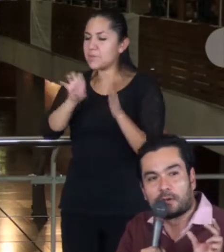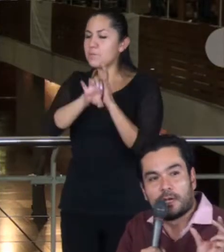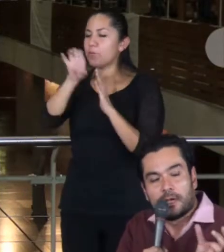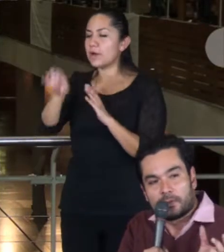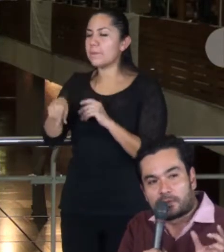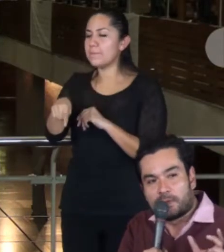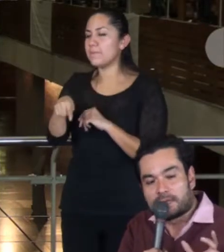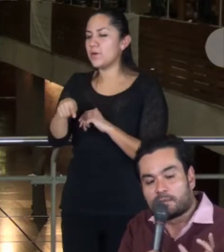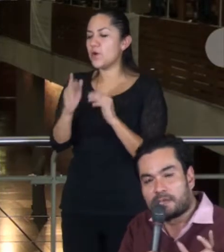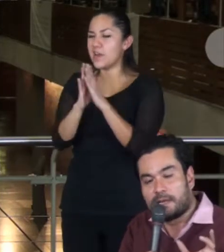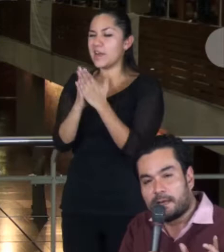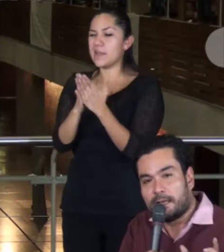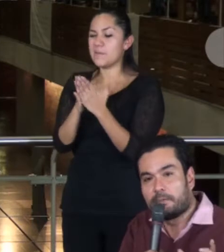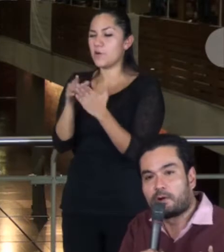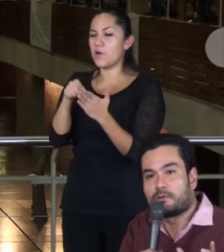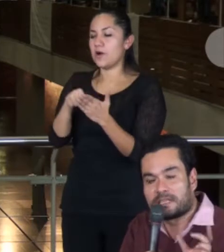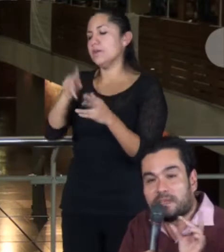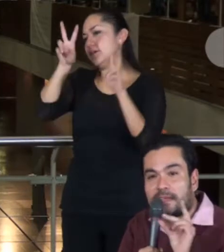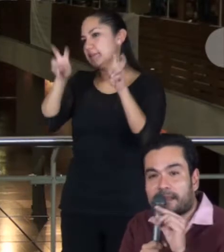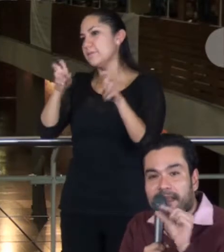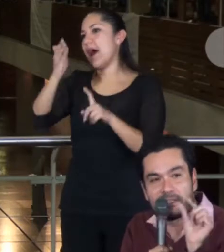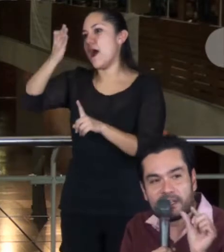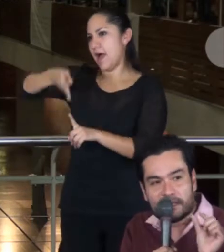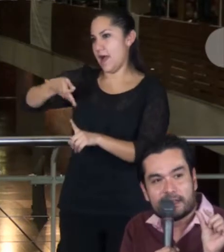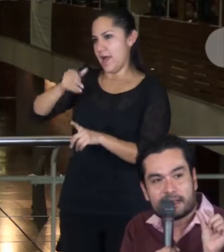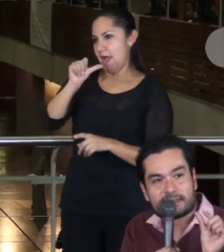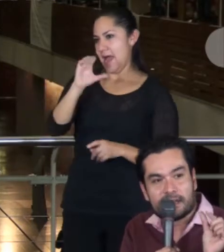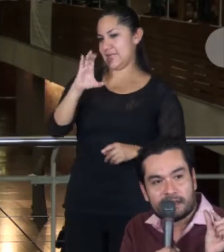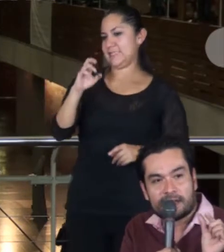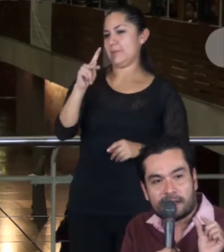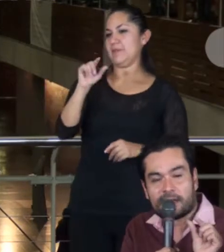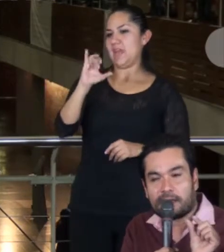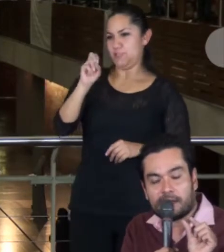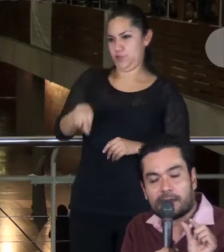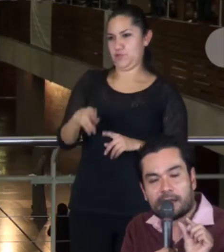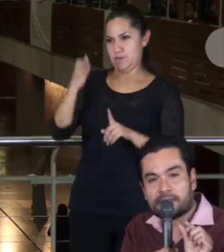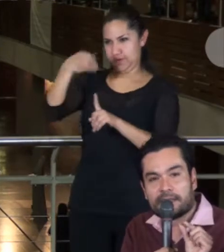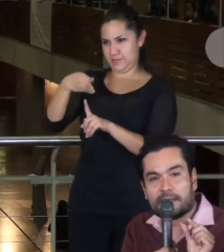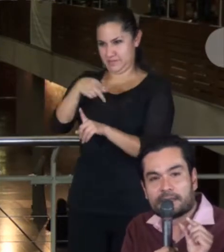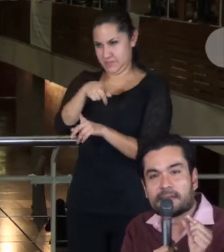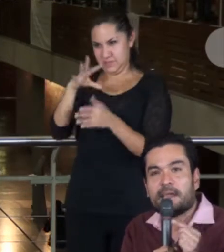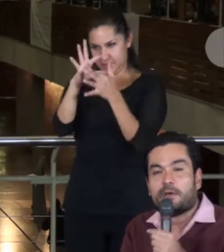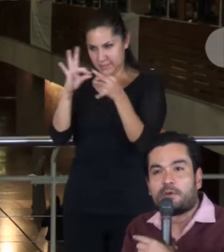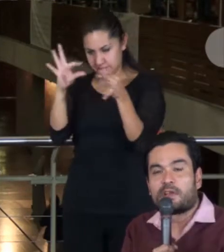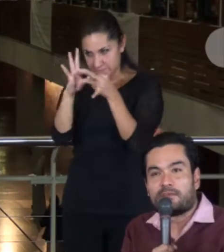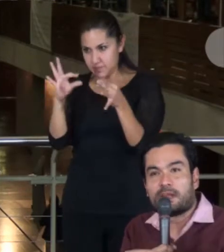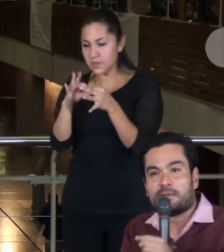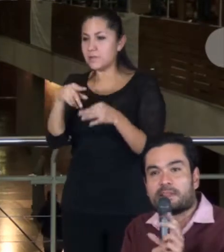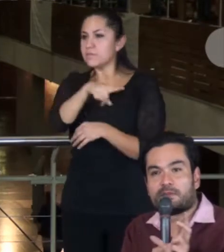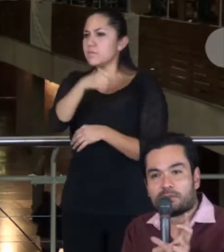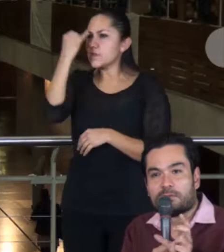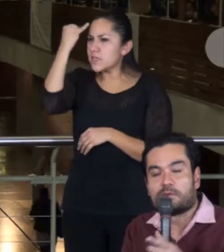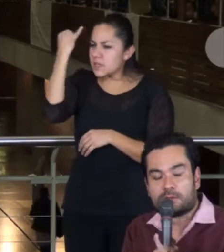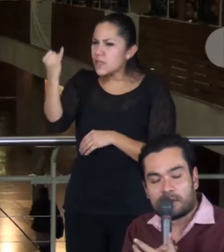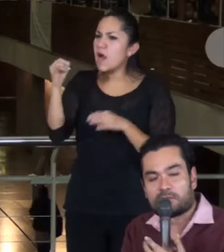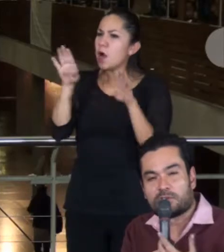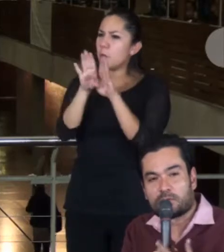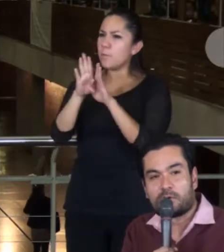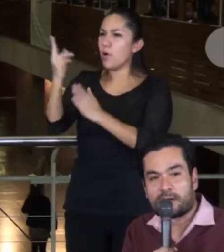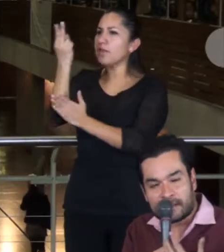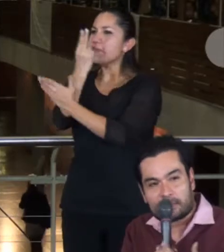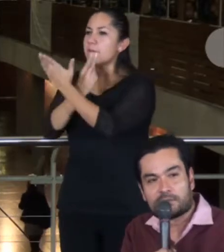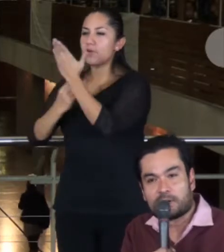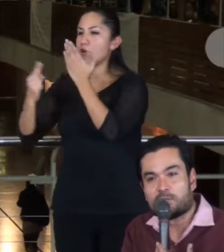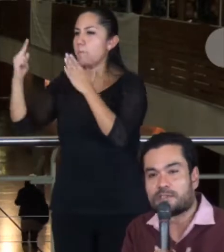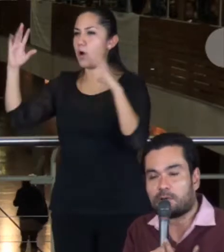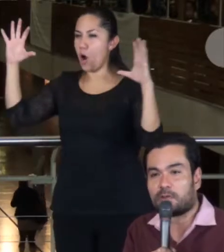aceptación pues comenzamos el libro con unas viñetas que eran chiquititas que eran chiquitas pero que finalmente son los dibujos son los